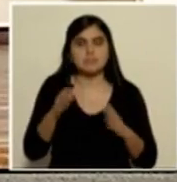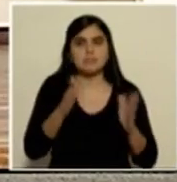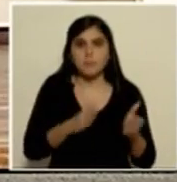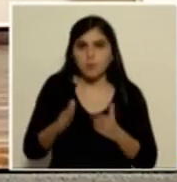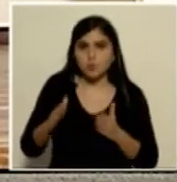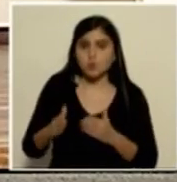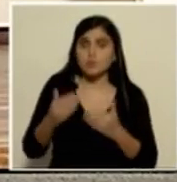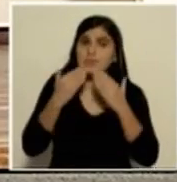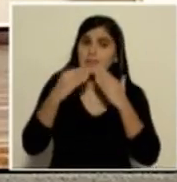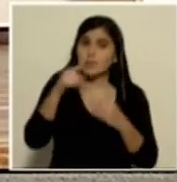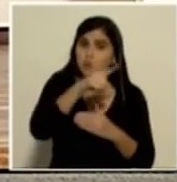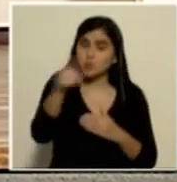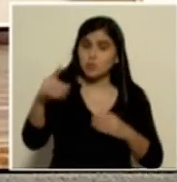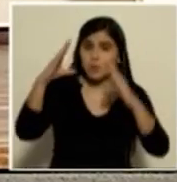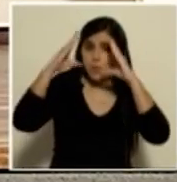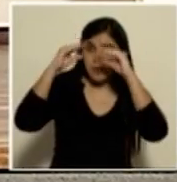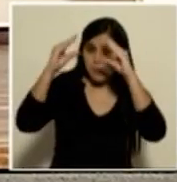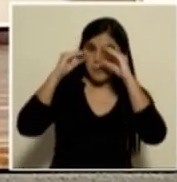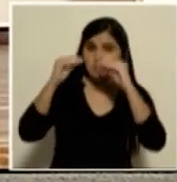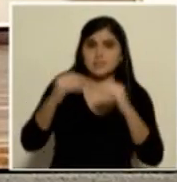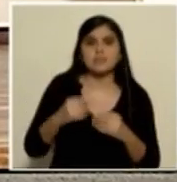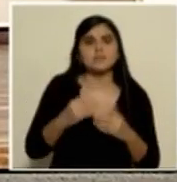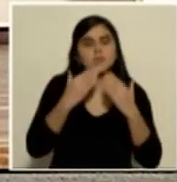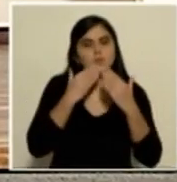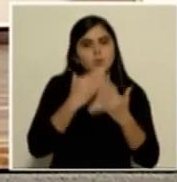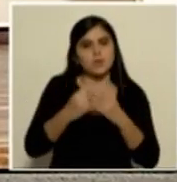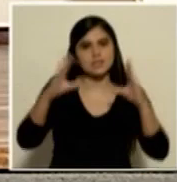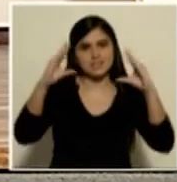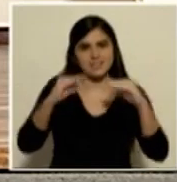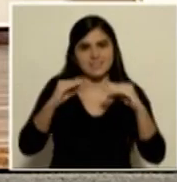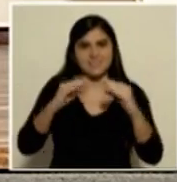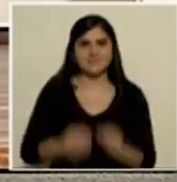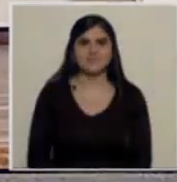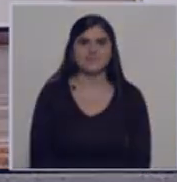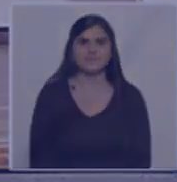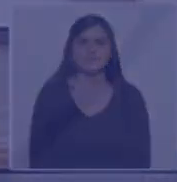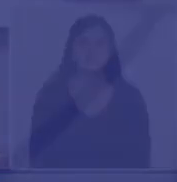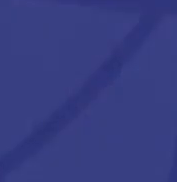mantenerse informados, a cuidarnos todos y todas. Muy buenas tardes.